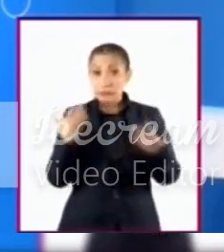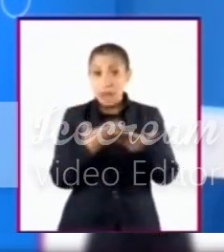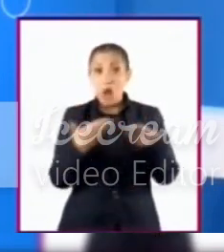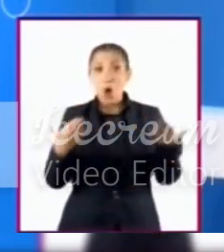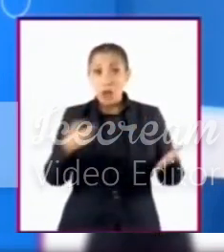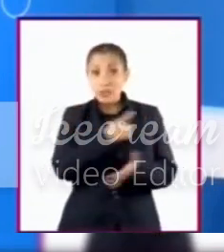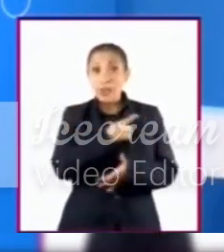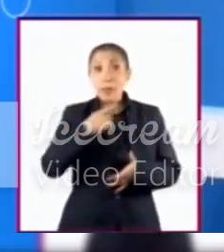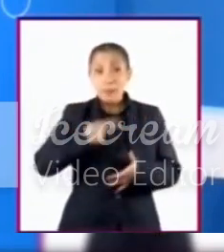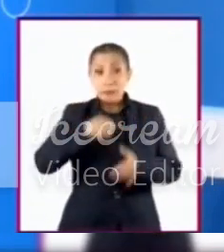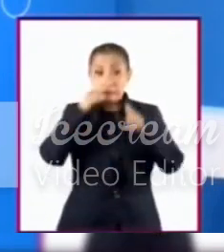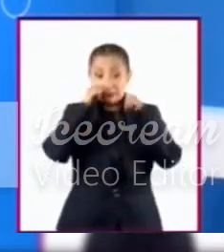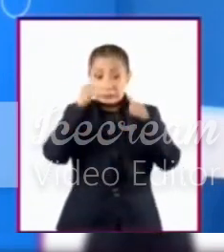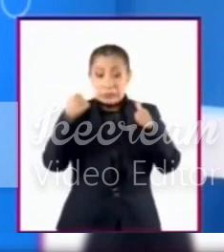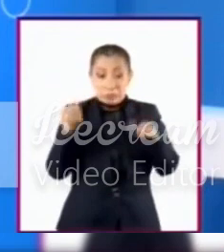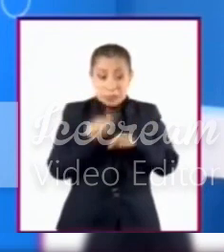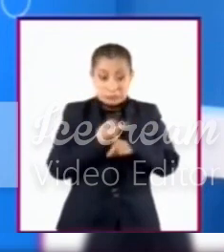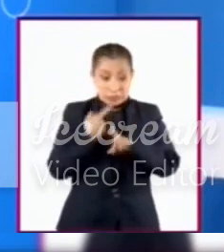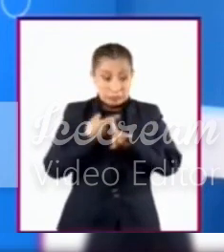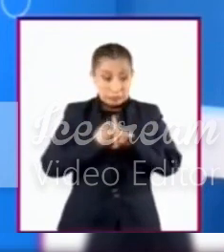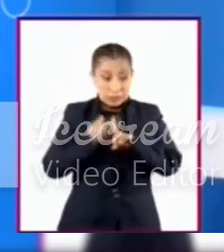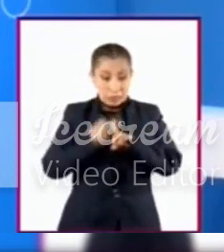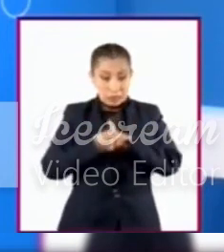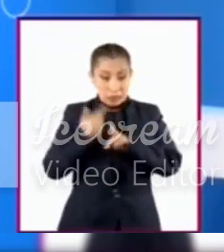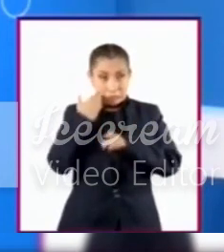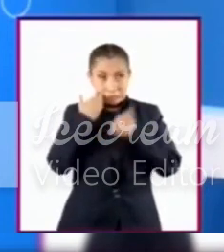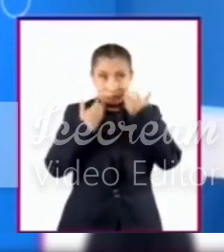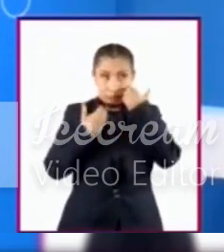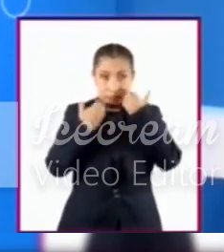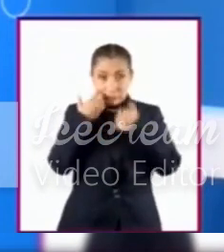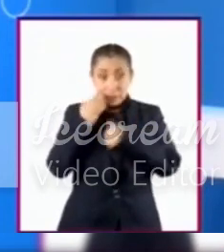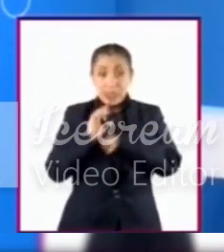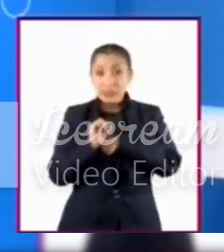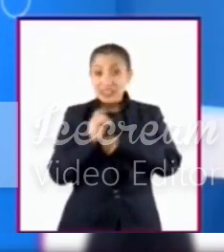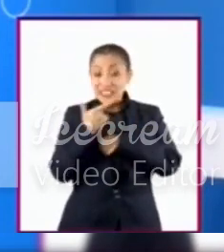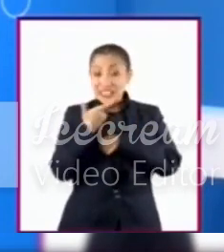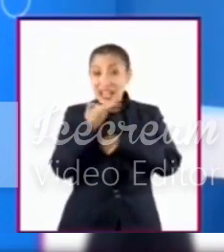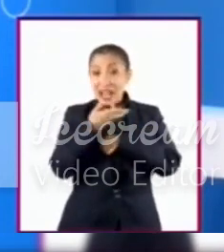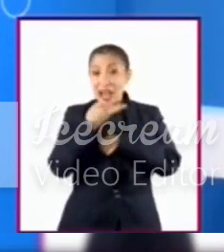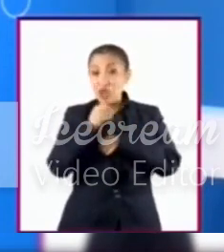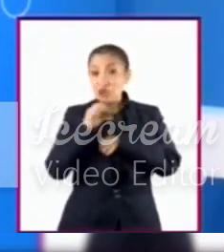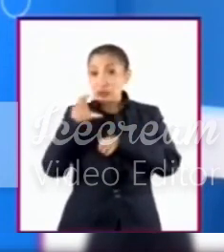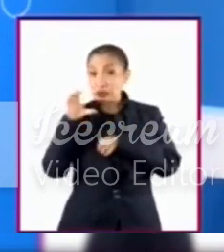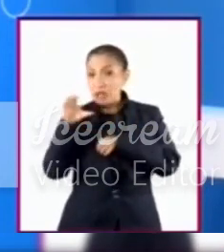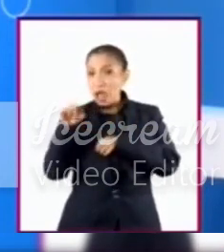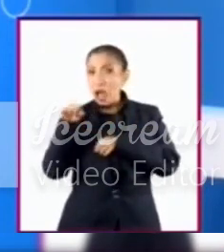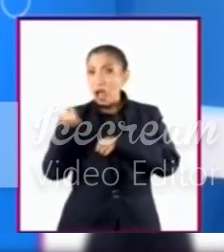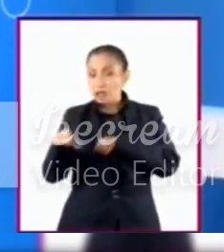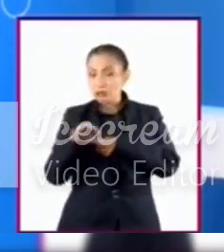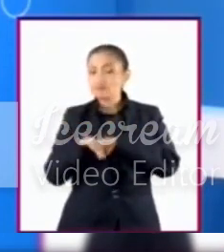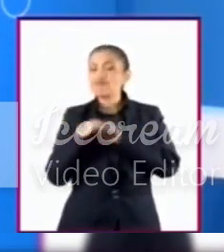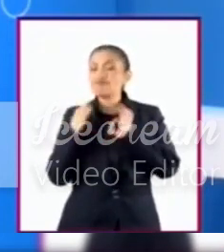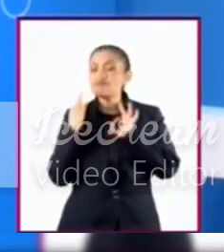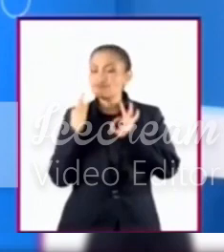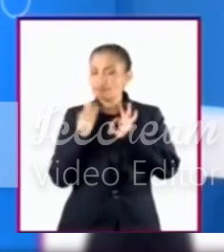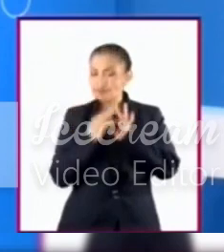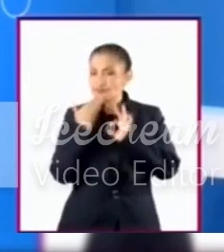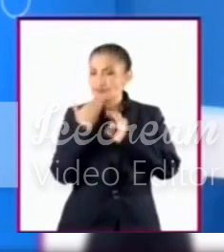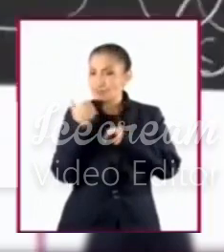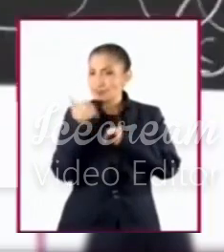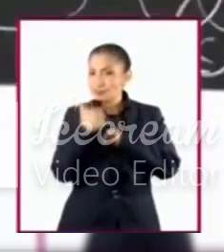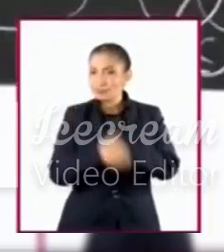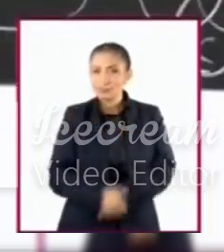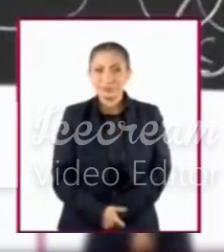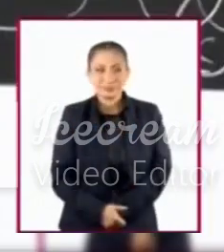nunca, debemos estar pendientes de ello. Recuerden que 37 grados Celsius es la temperatura